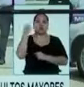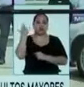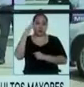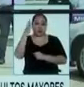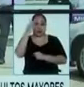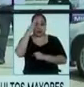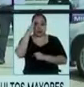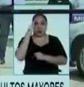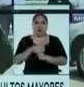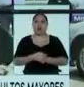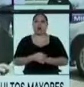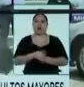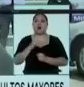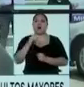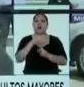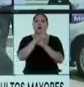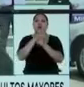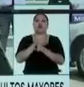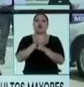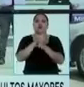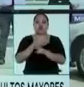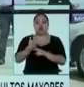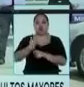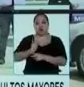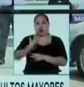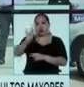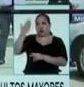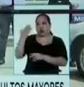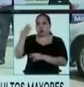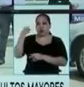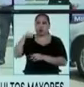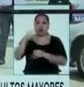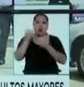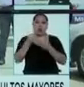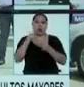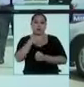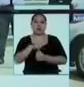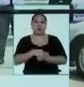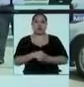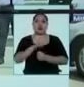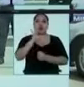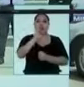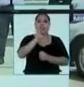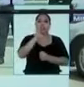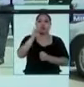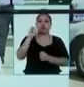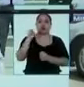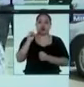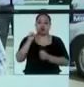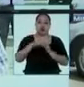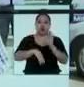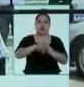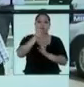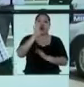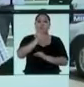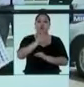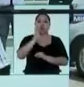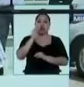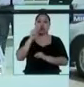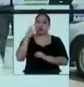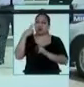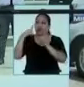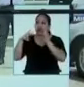todos los medios, bajan la cabeza y otra cosa mariposa. Miren la realidad del Vacunagate acá en el